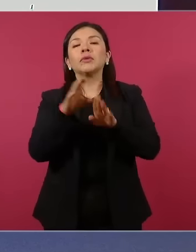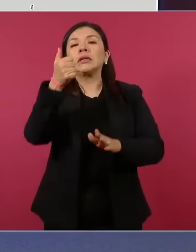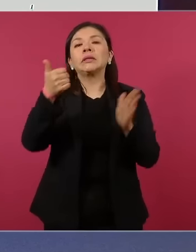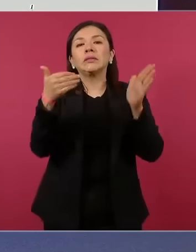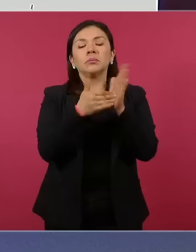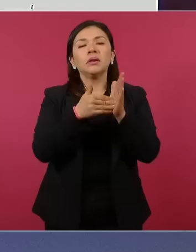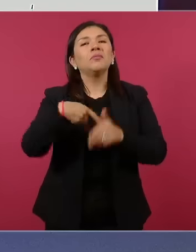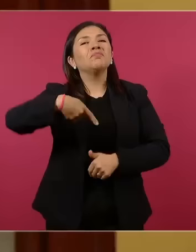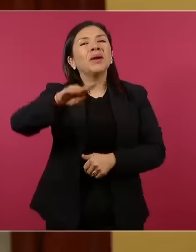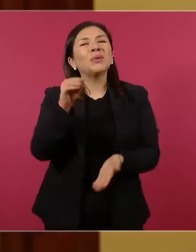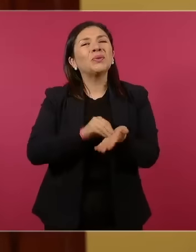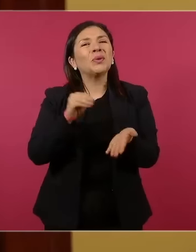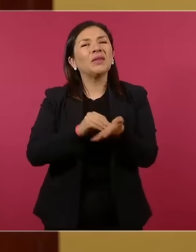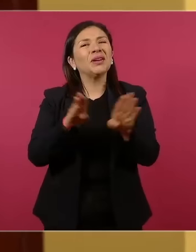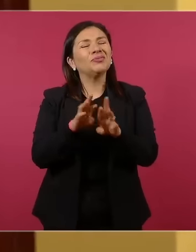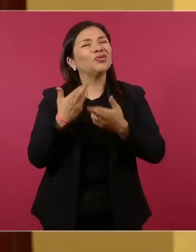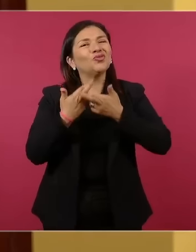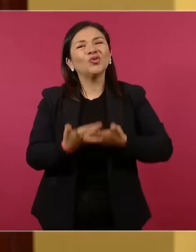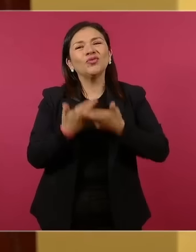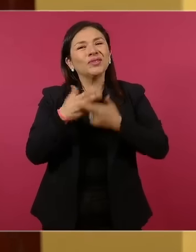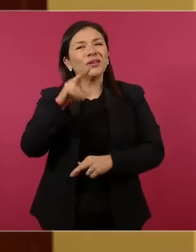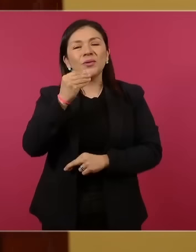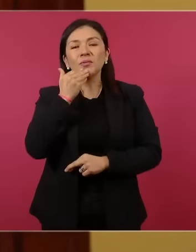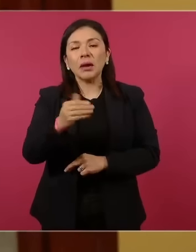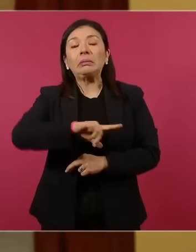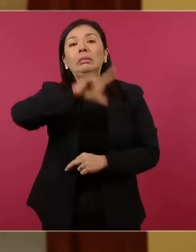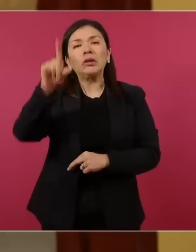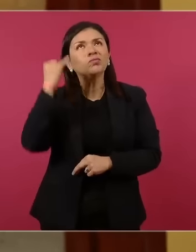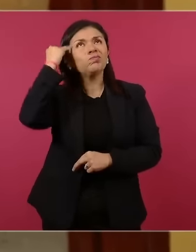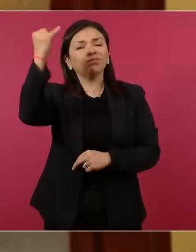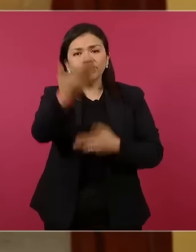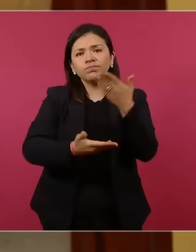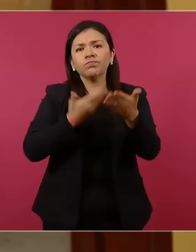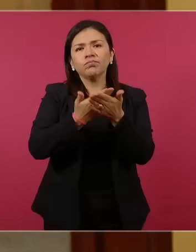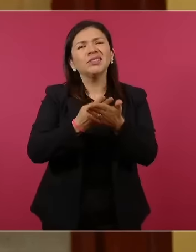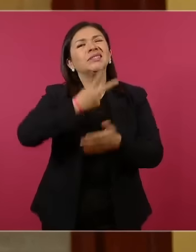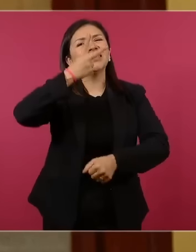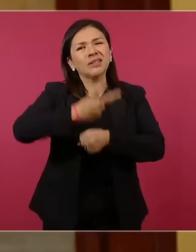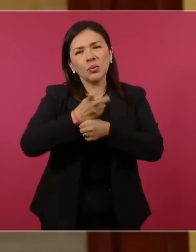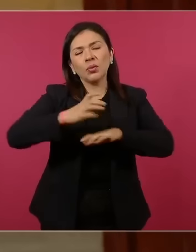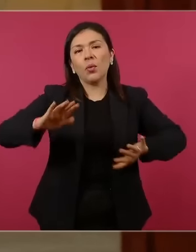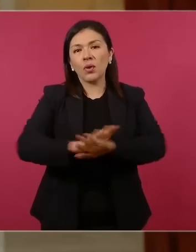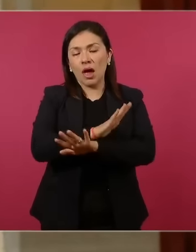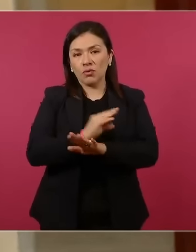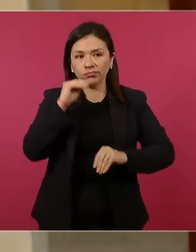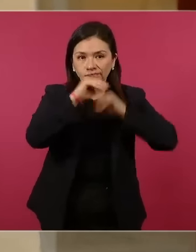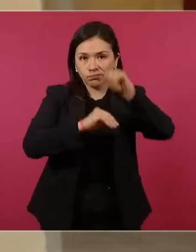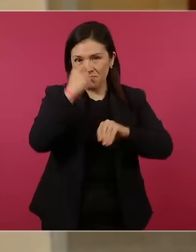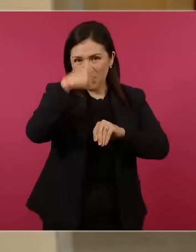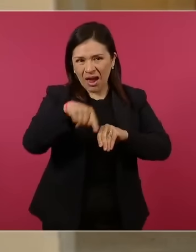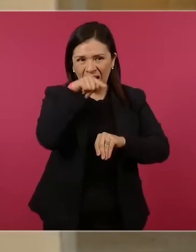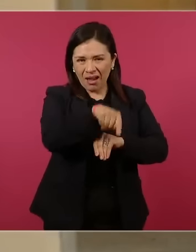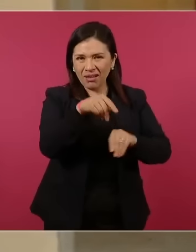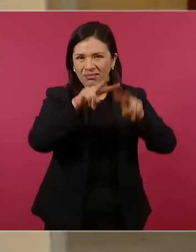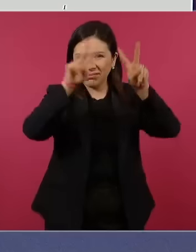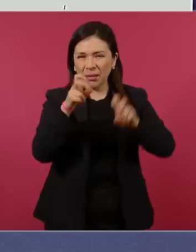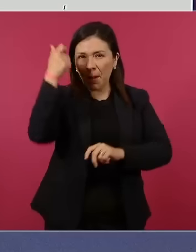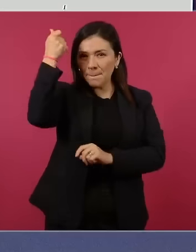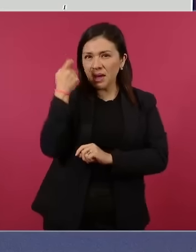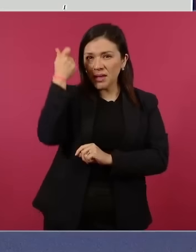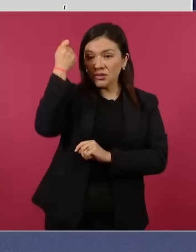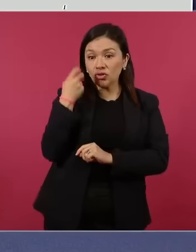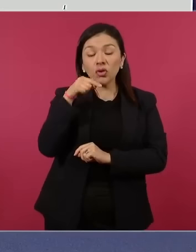insuficiente. Por eso la decisión adelante de presentar una segunda reforma al sistema pensionario.